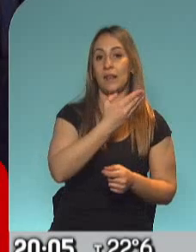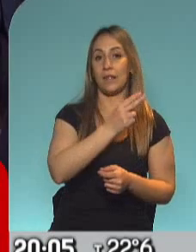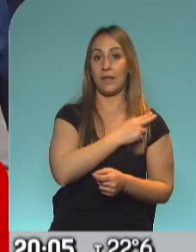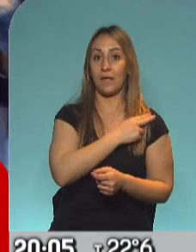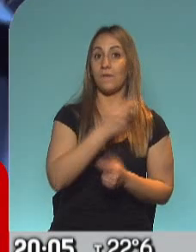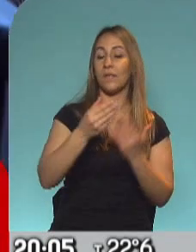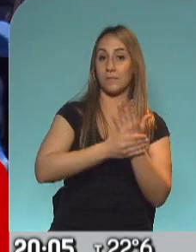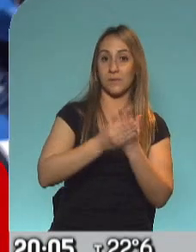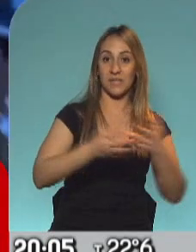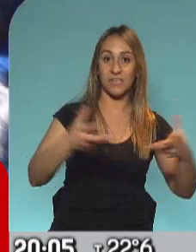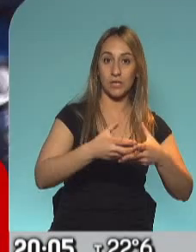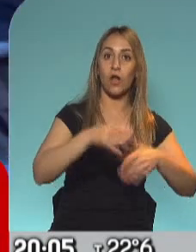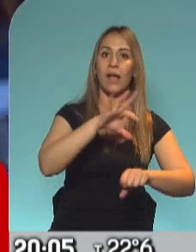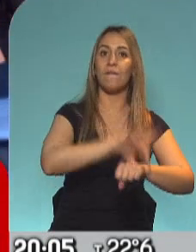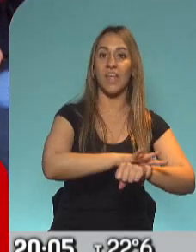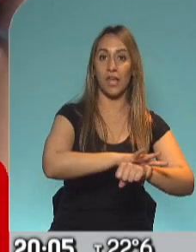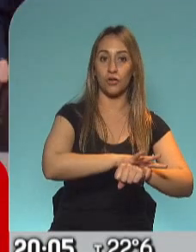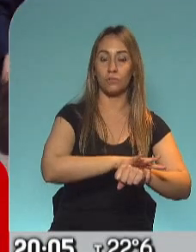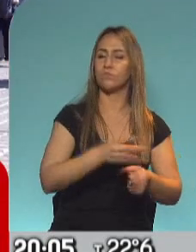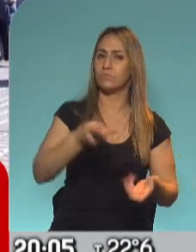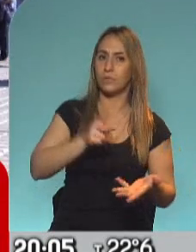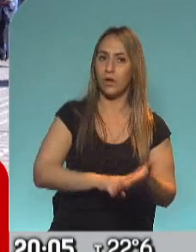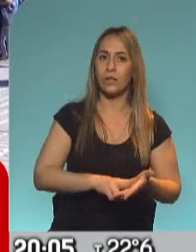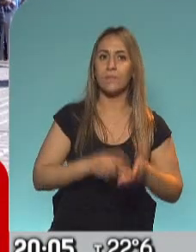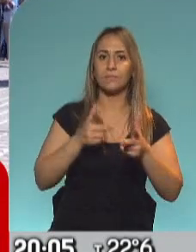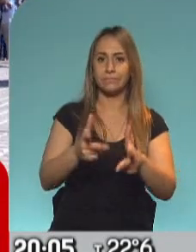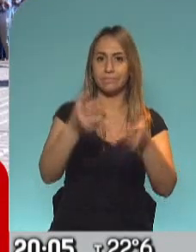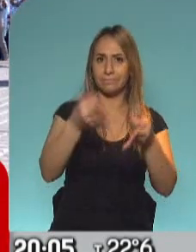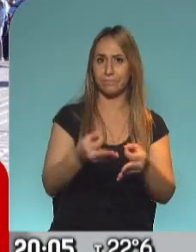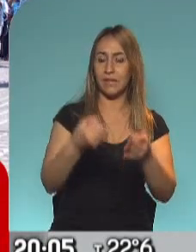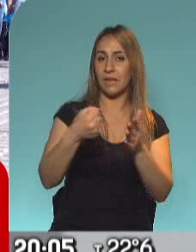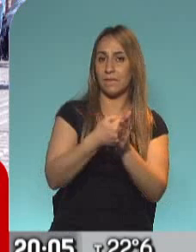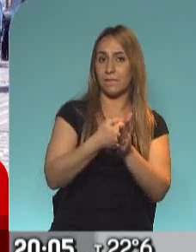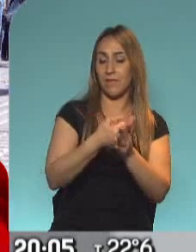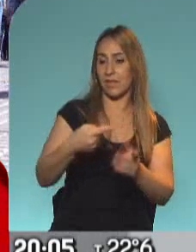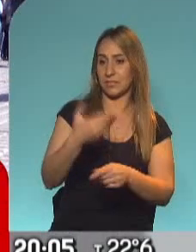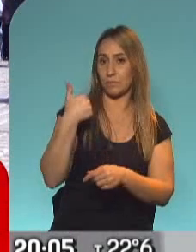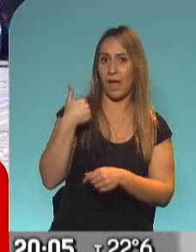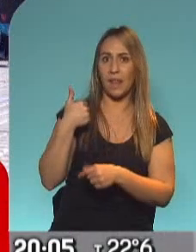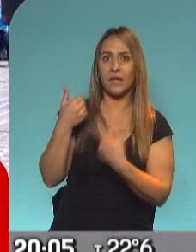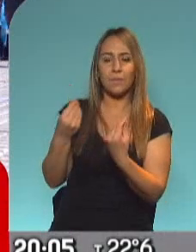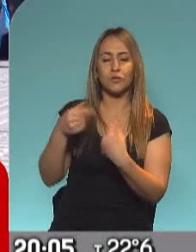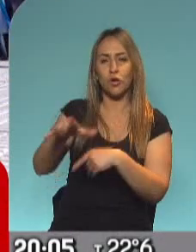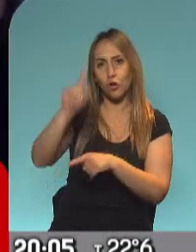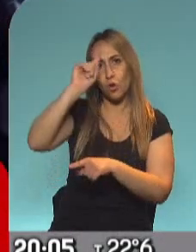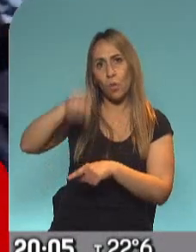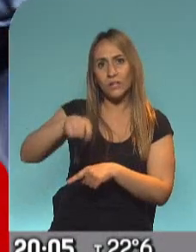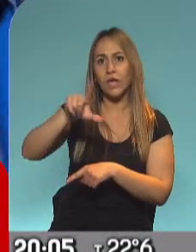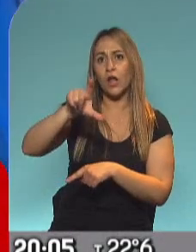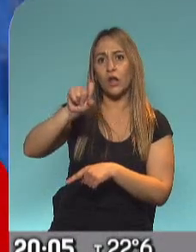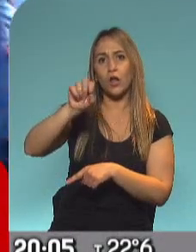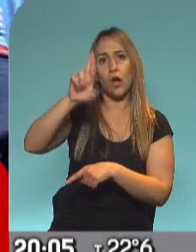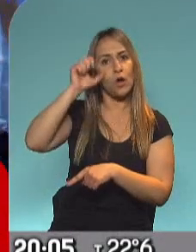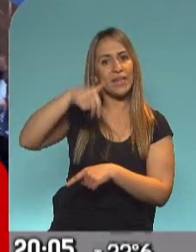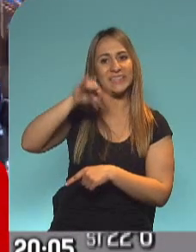Santiago Cafiero, que vuelve a decir qué es lo que pasó este fin de semana con Lorenzetti y habla nuevamente de un apriete a la justicia para que se